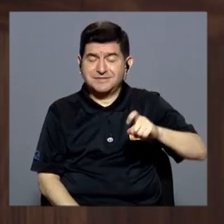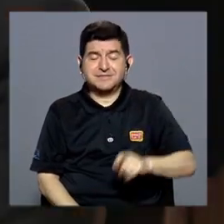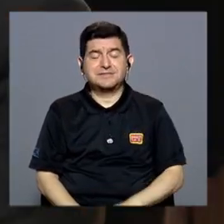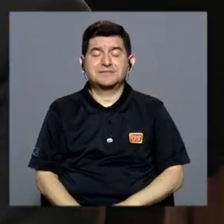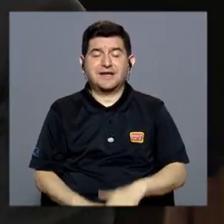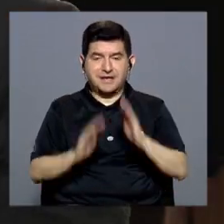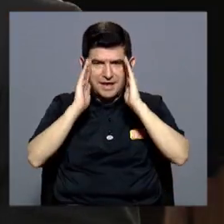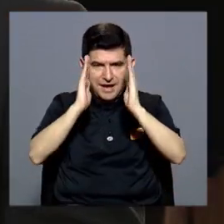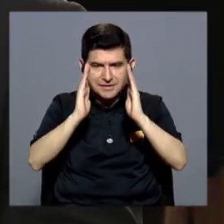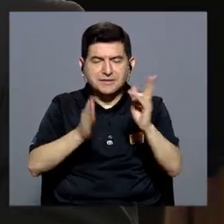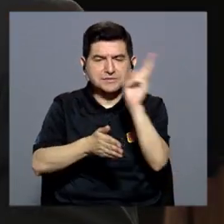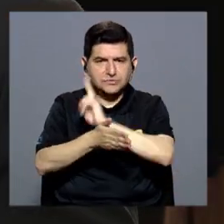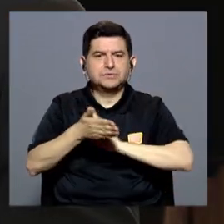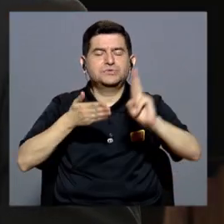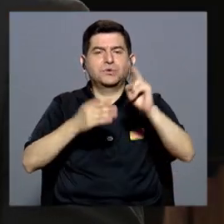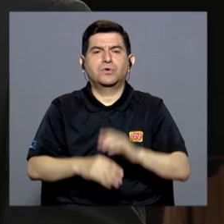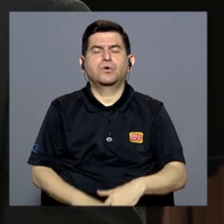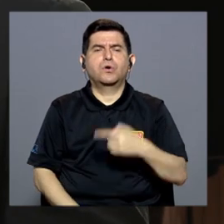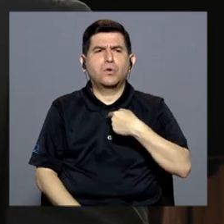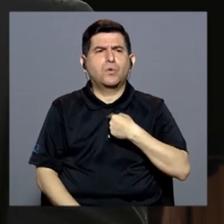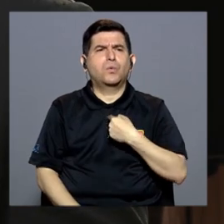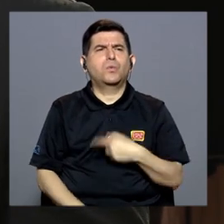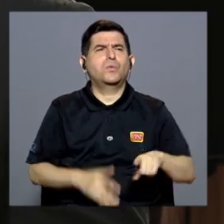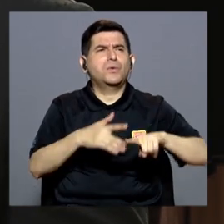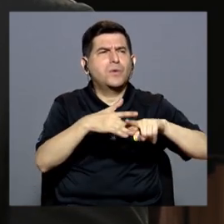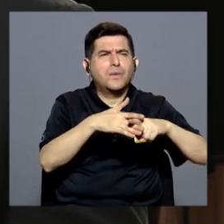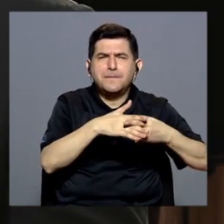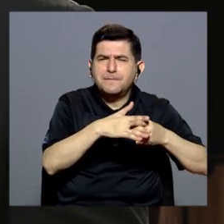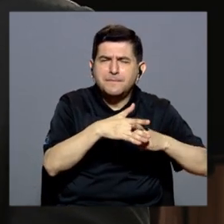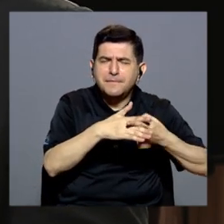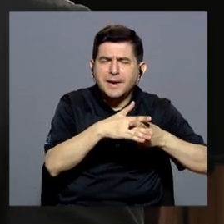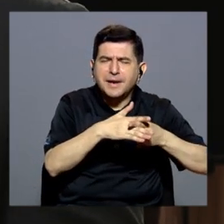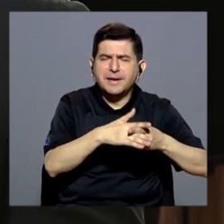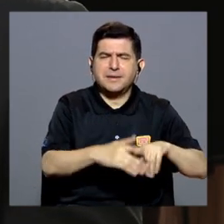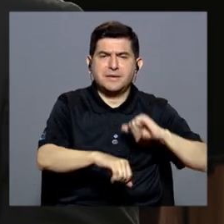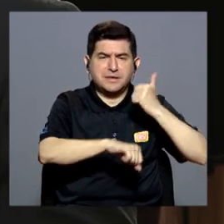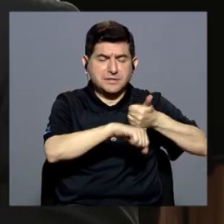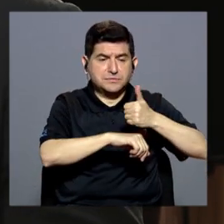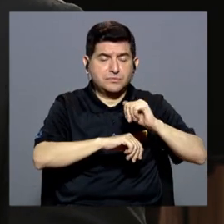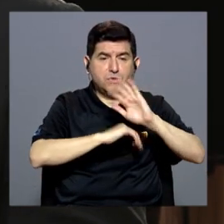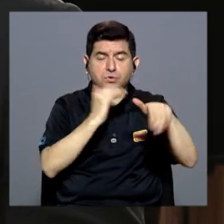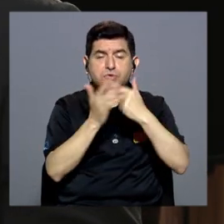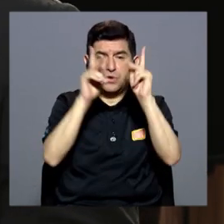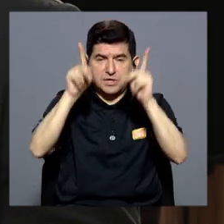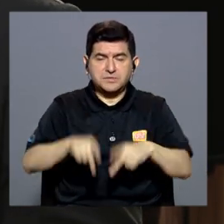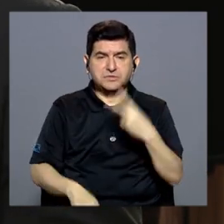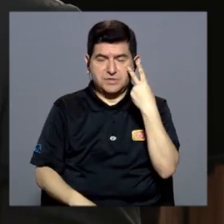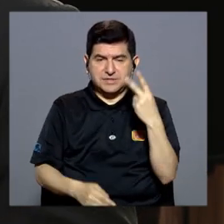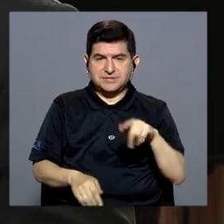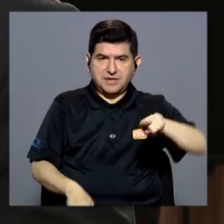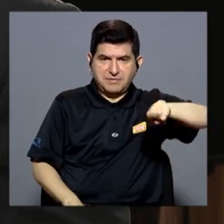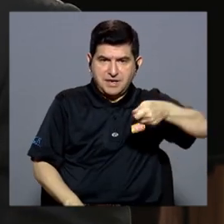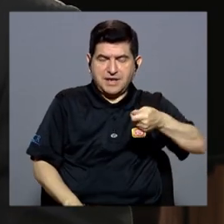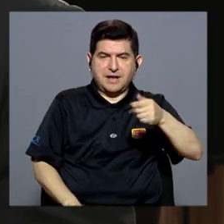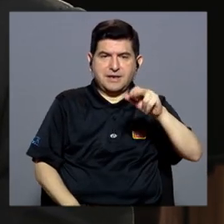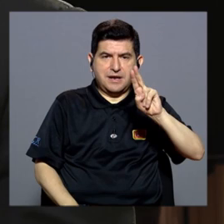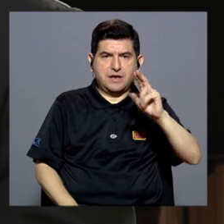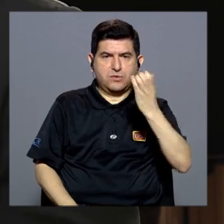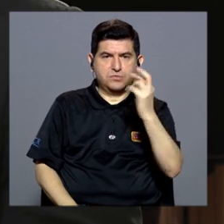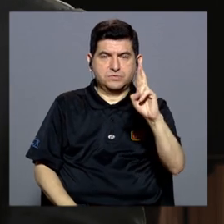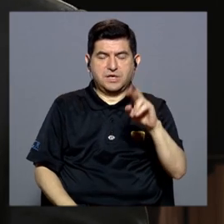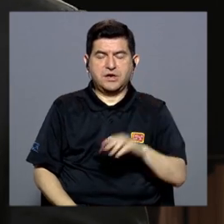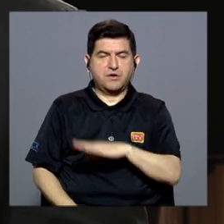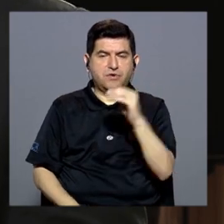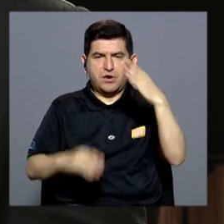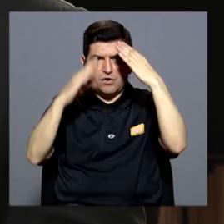universidad. Si uno tuviese que establecer un mecanismo para que todas las personas que hoy sintonizan el canal Universidad de Costa Rica o que siguen la labor de